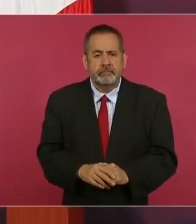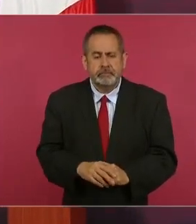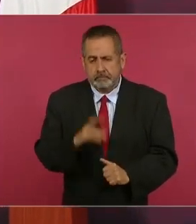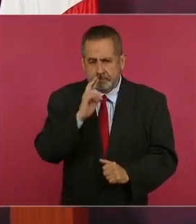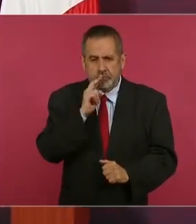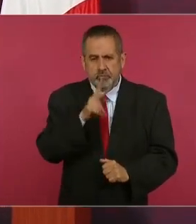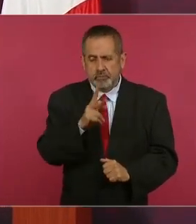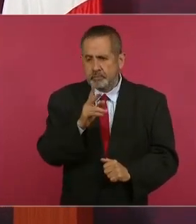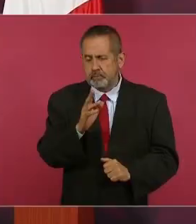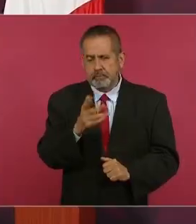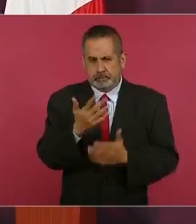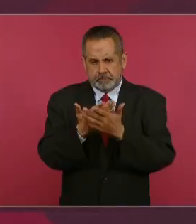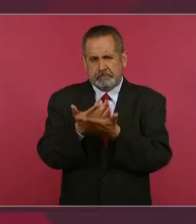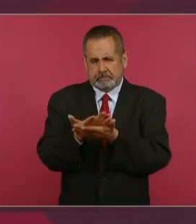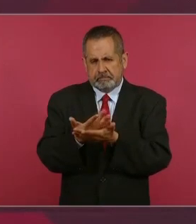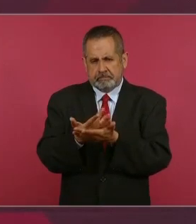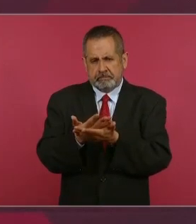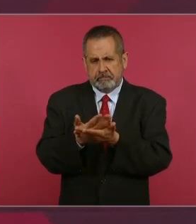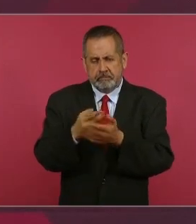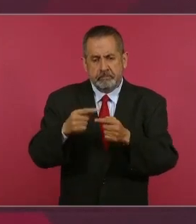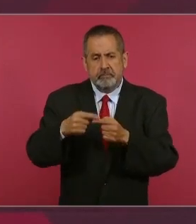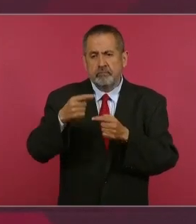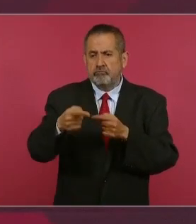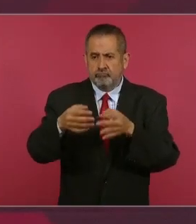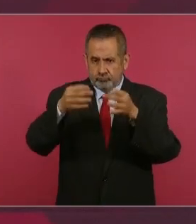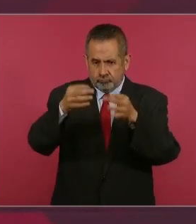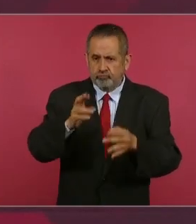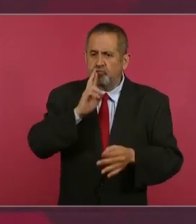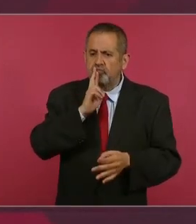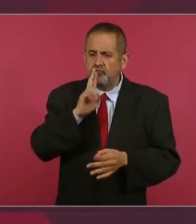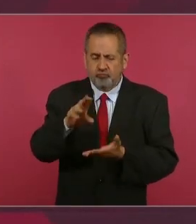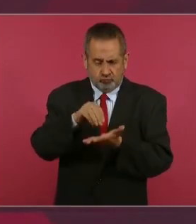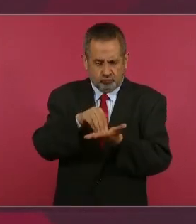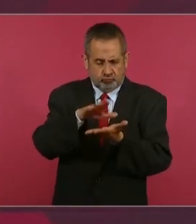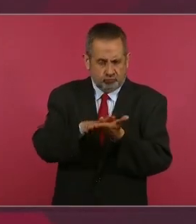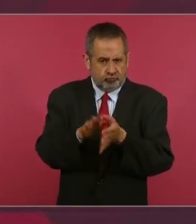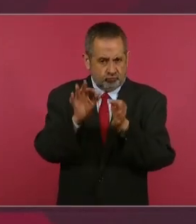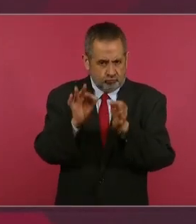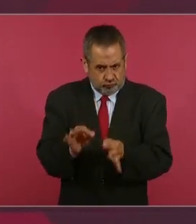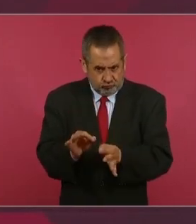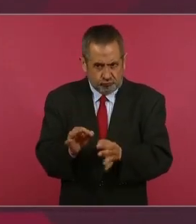mejor esperamos a que tengamos